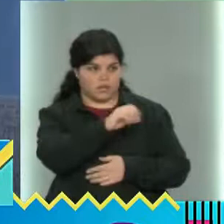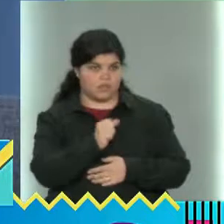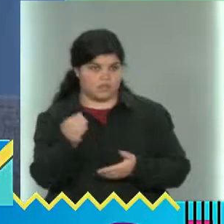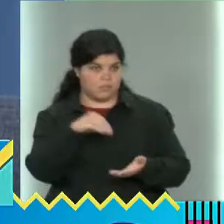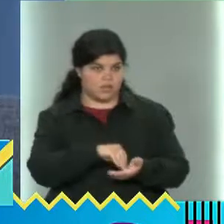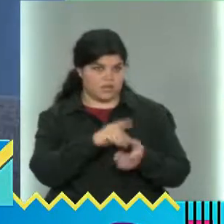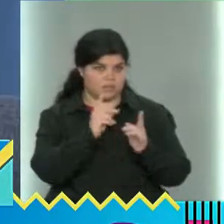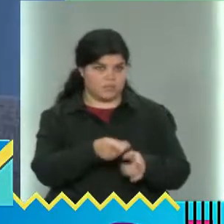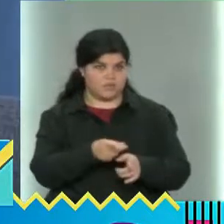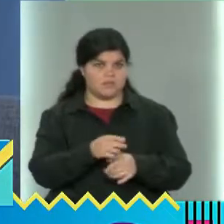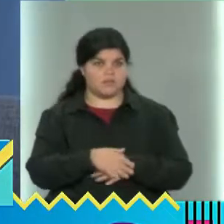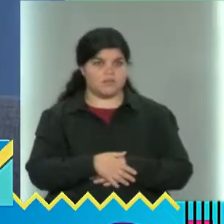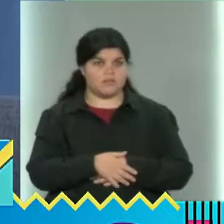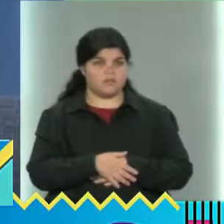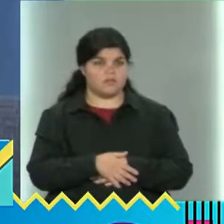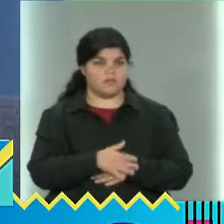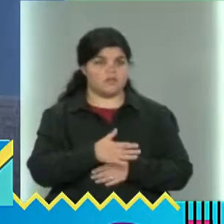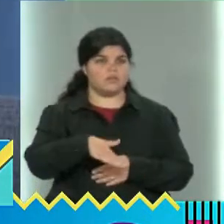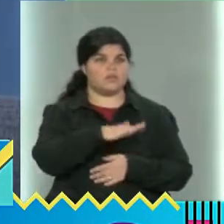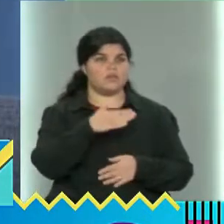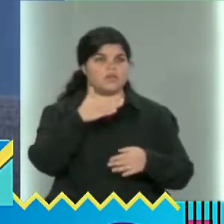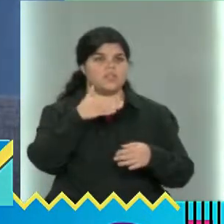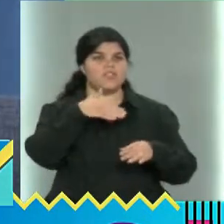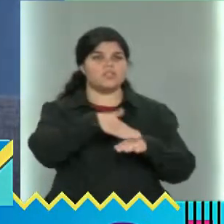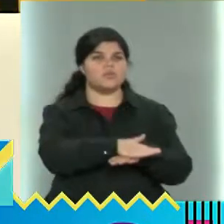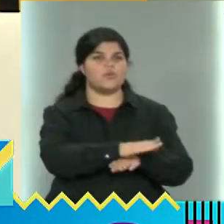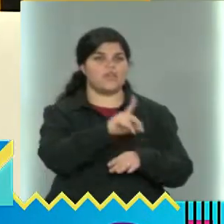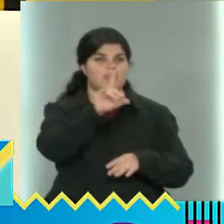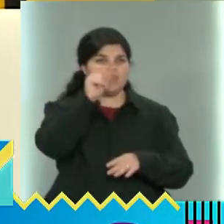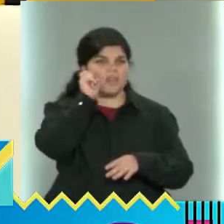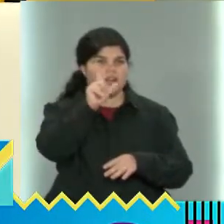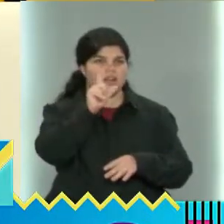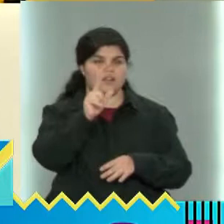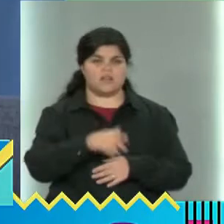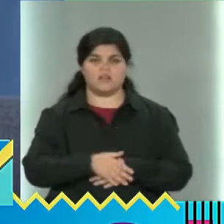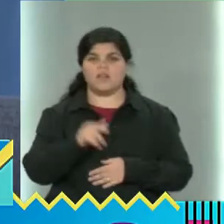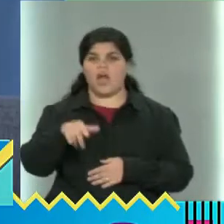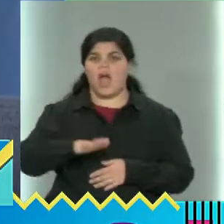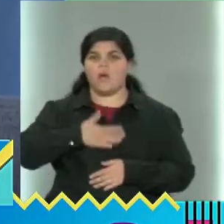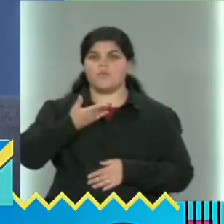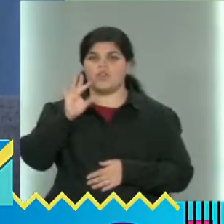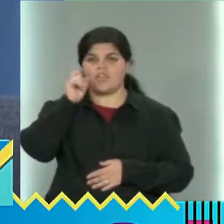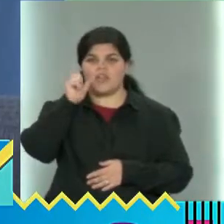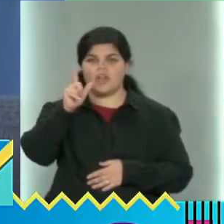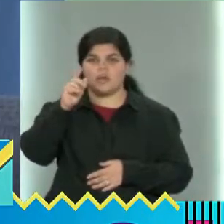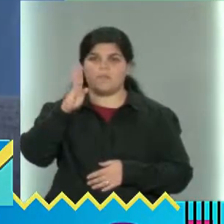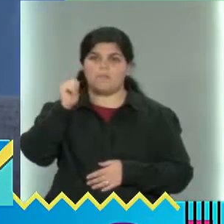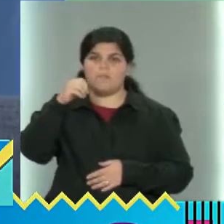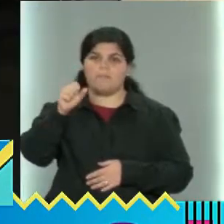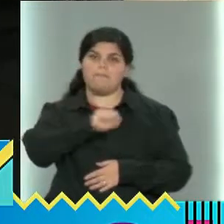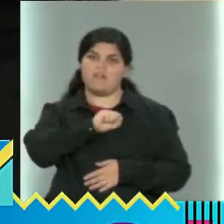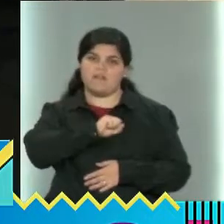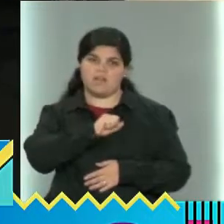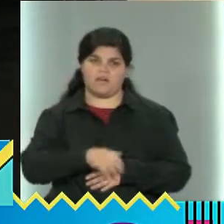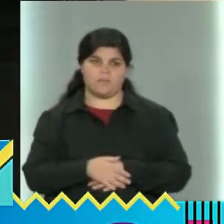más. Una novela en una ciudad del Líbano. Nos adelantaste Amor en Baalbek. algo. Bueno, esa es tu última, que no Esa la es la mencionamos última en el día de novela. hoy.